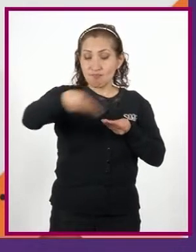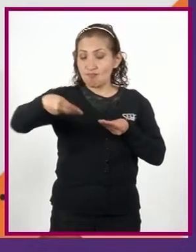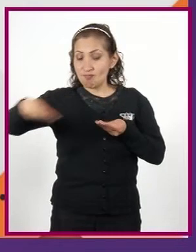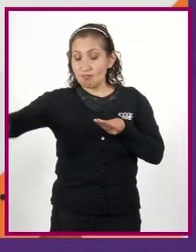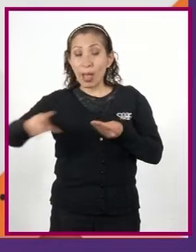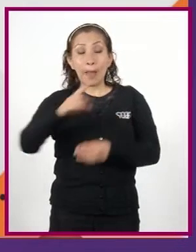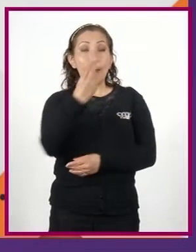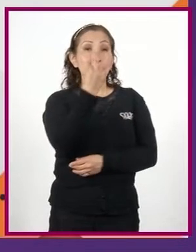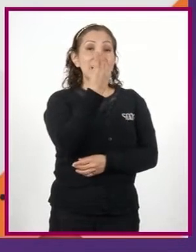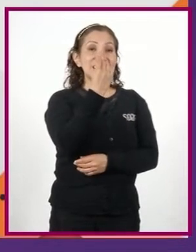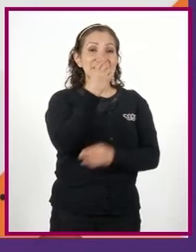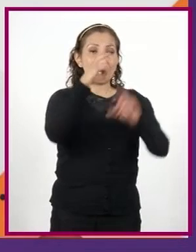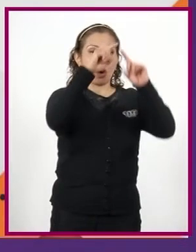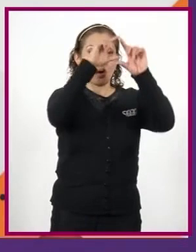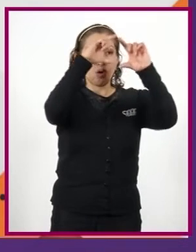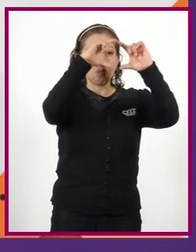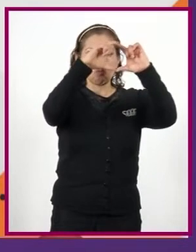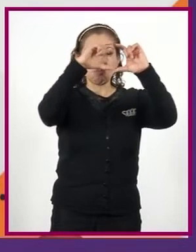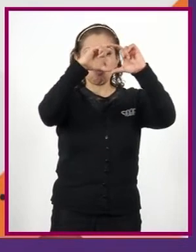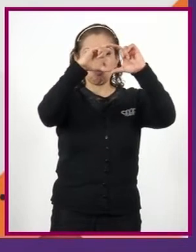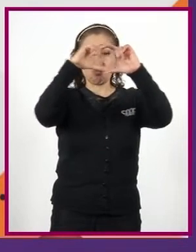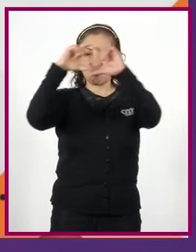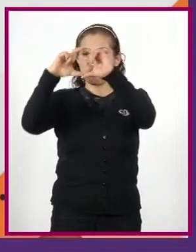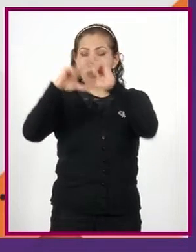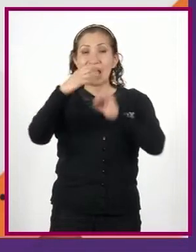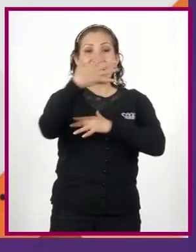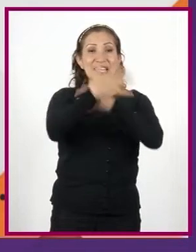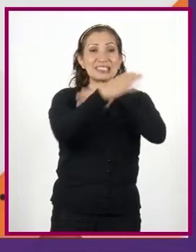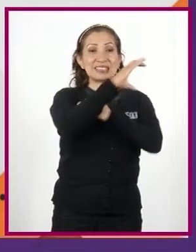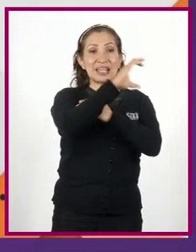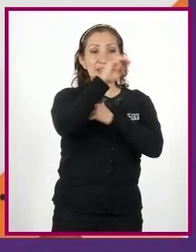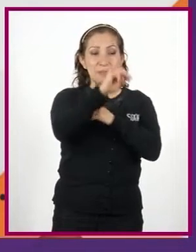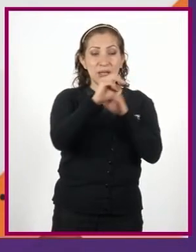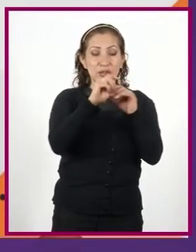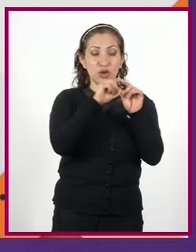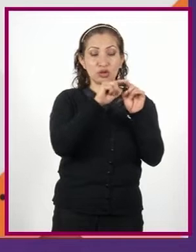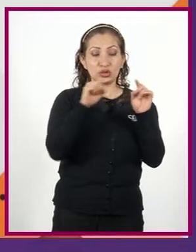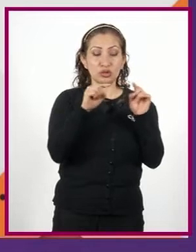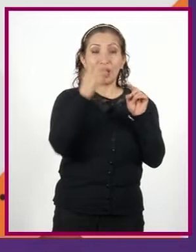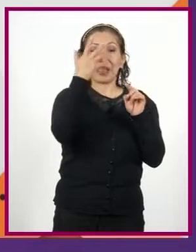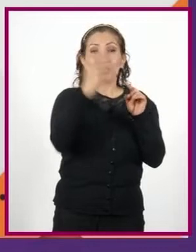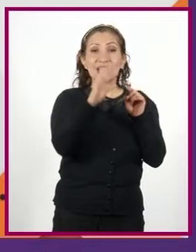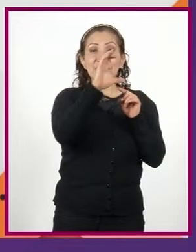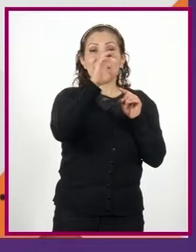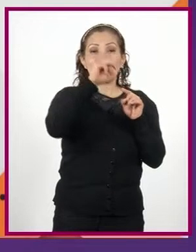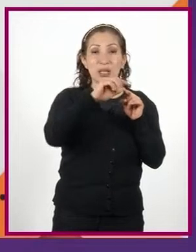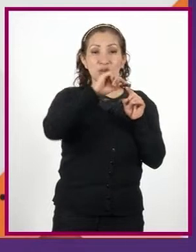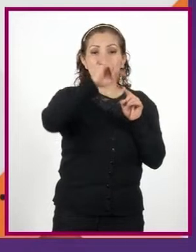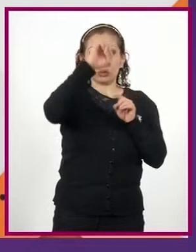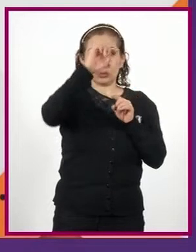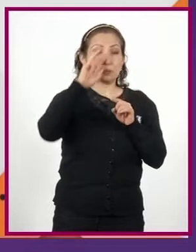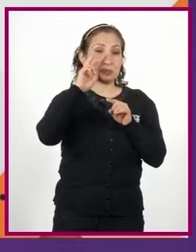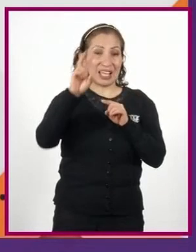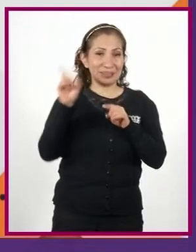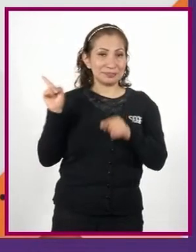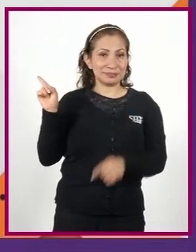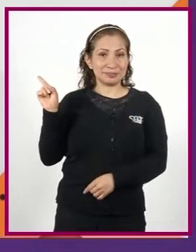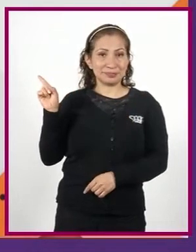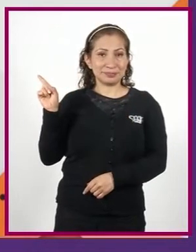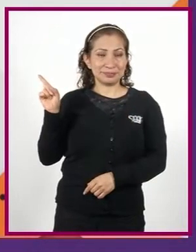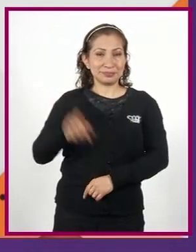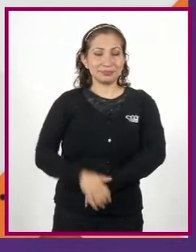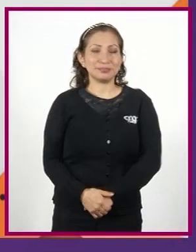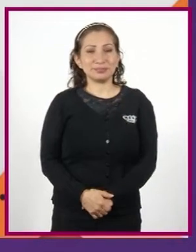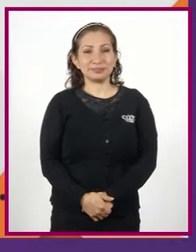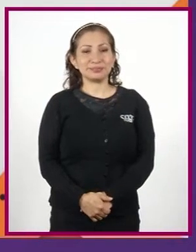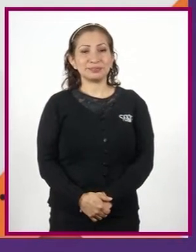elaboren 25 tarjetas de 15 centímetros de largo por 10 centímetros de ancho, tal y como aparece